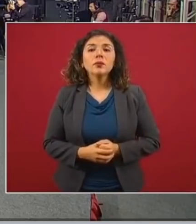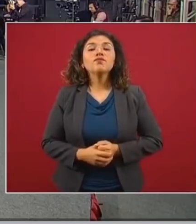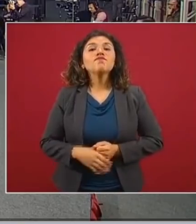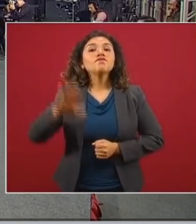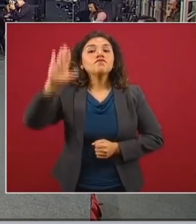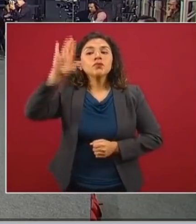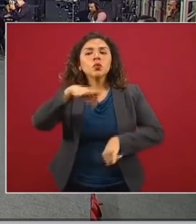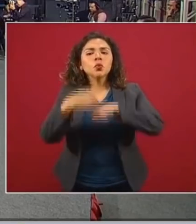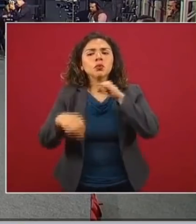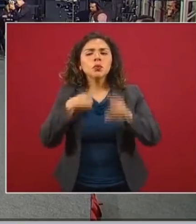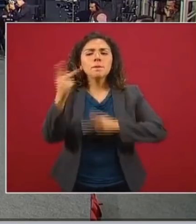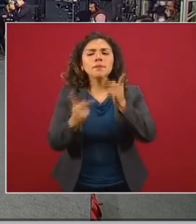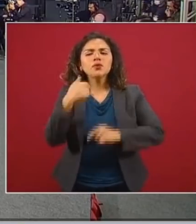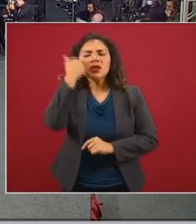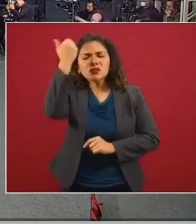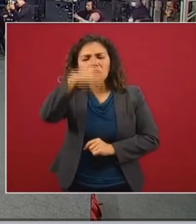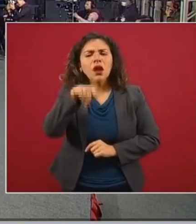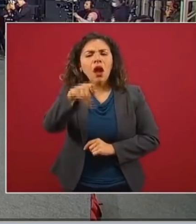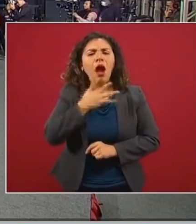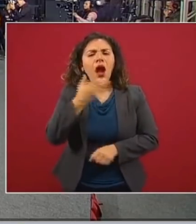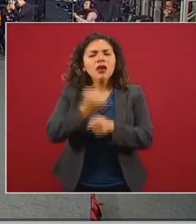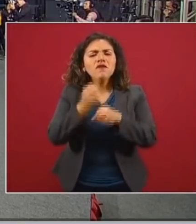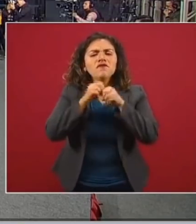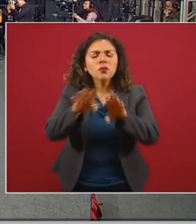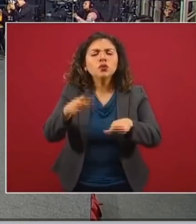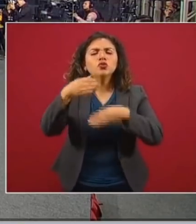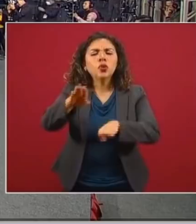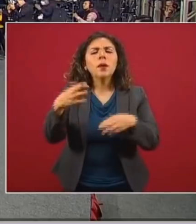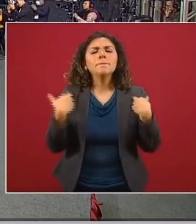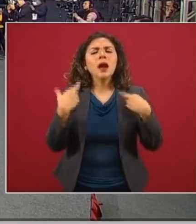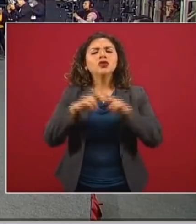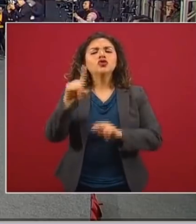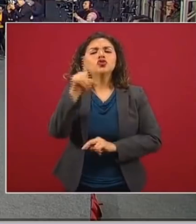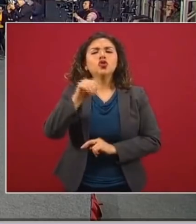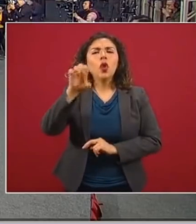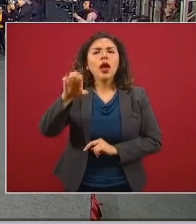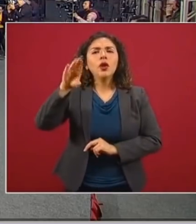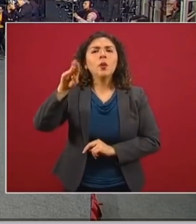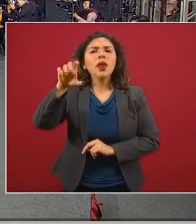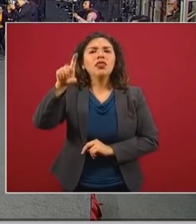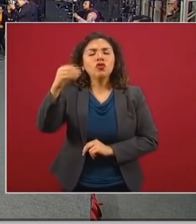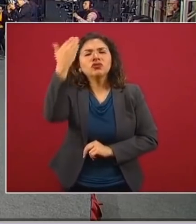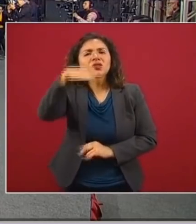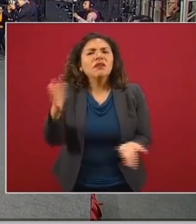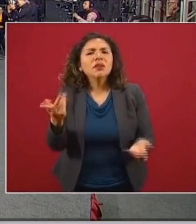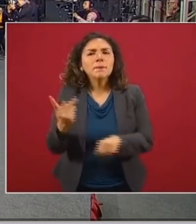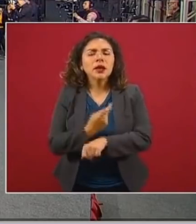Presidente, mi última pregunta, saber qué información tiene sobre la salud del maestro Zoe Robledo. Está bien,